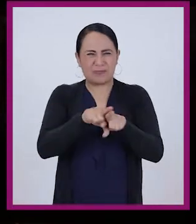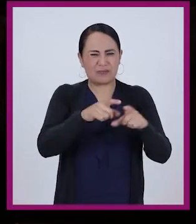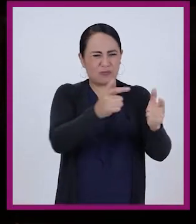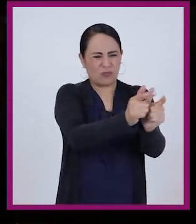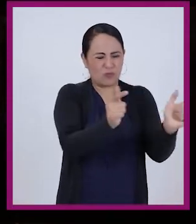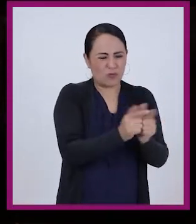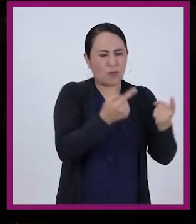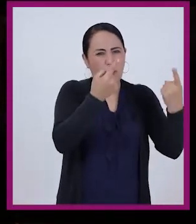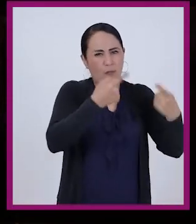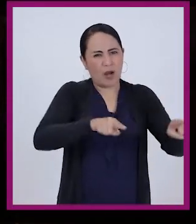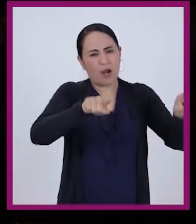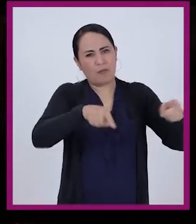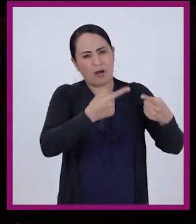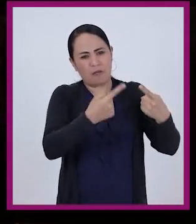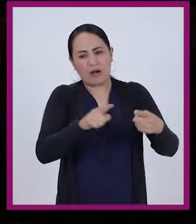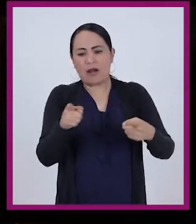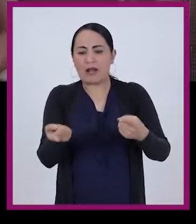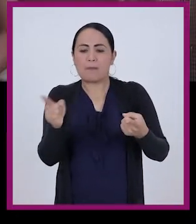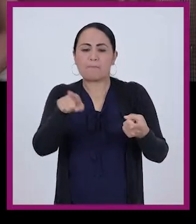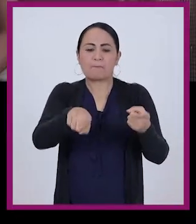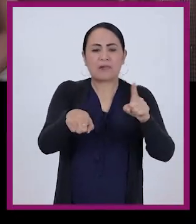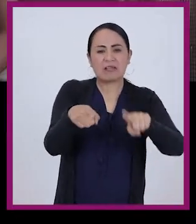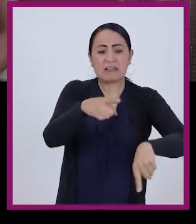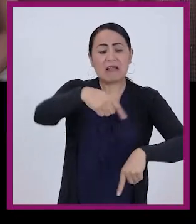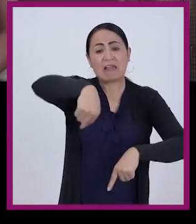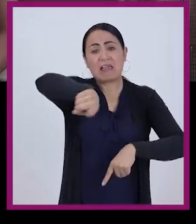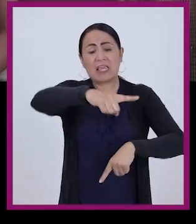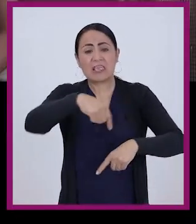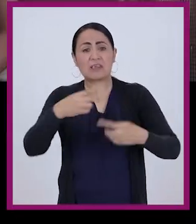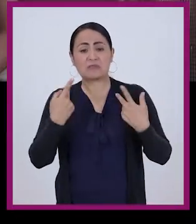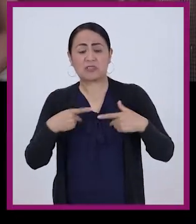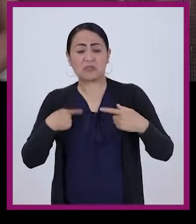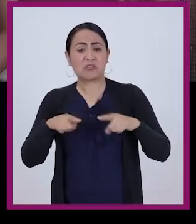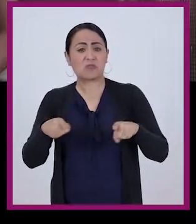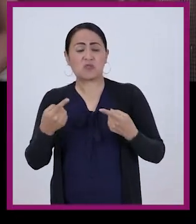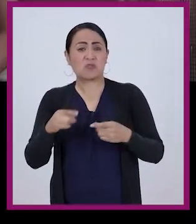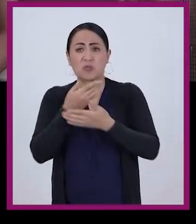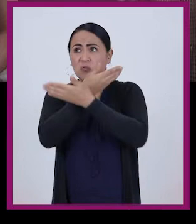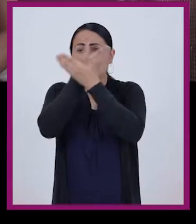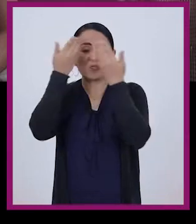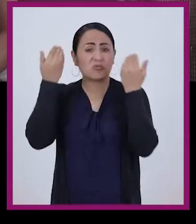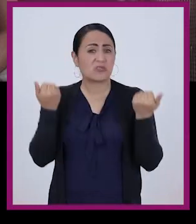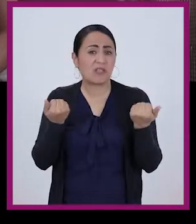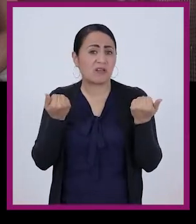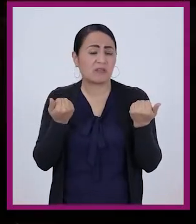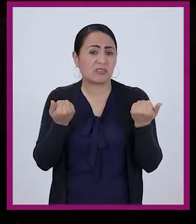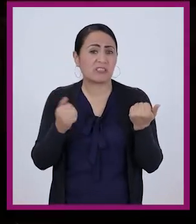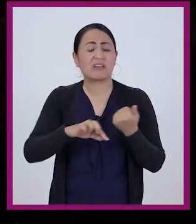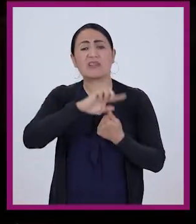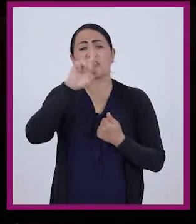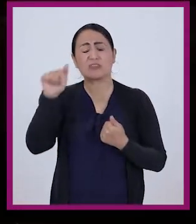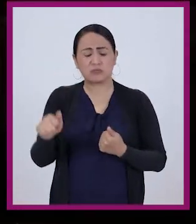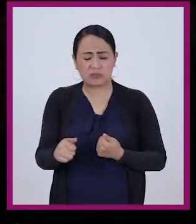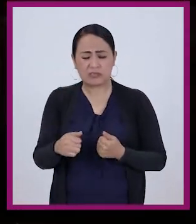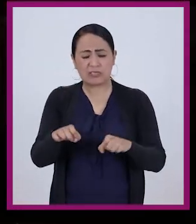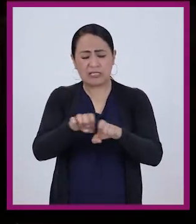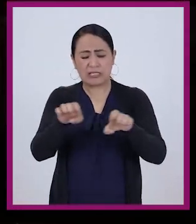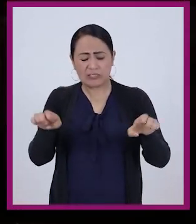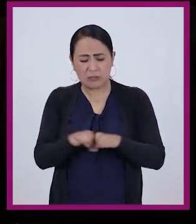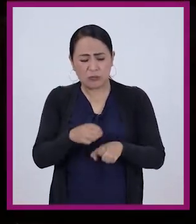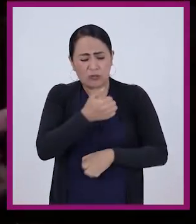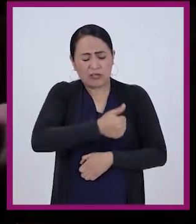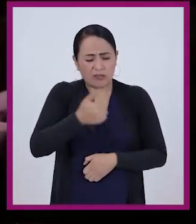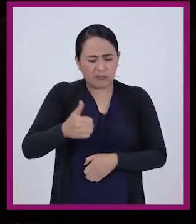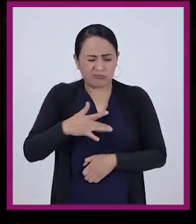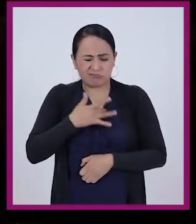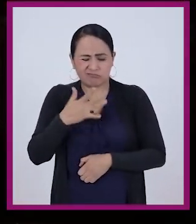no sabe conducir los talentos que tiene a su cargo, estos no sabrán hacia dónde dirigirse y los van a desesperar, lo cual puede pegar en el